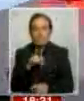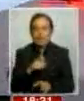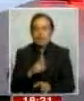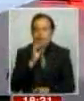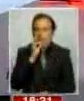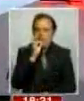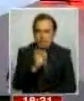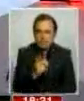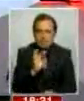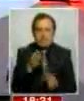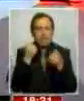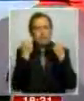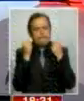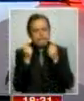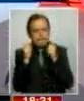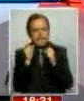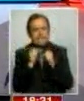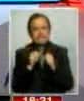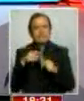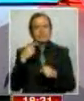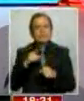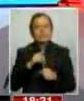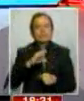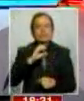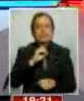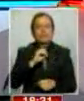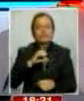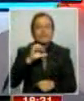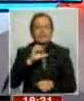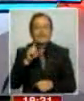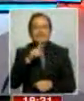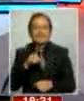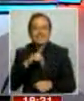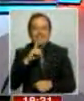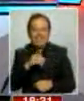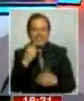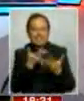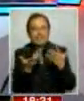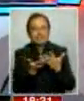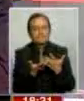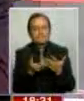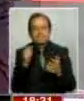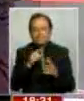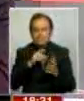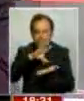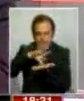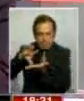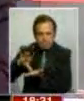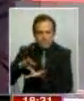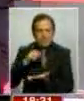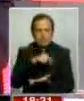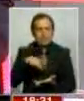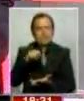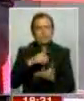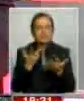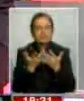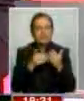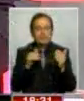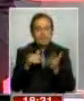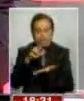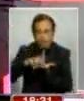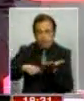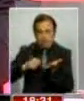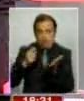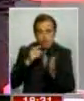Nuevamente, buenas prácticas de la OECD. ¿Quién recomienda? En el último momento que acaban de sacar de la OECD, en elusión y evasión, que en sus